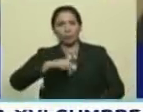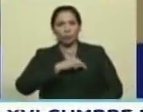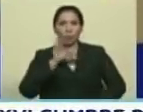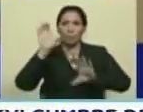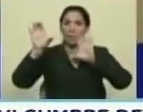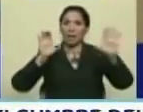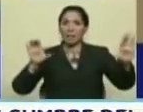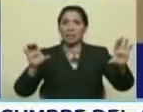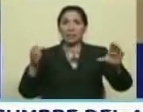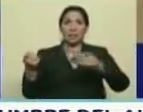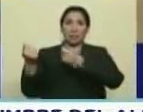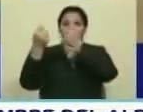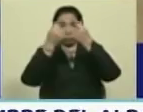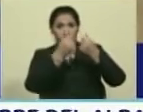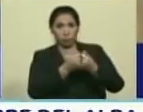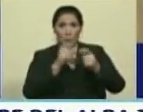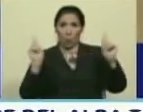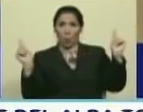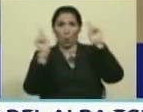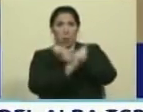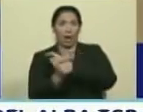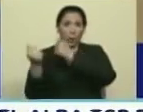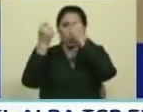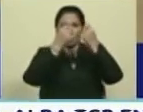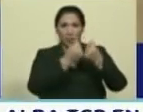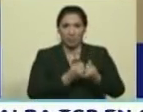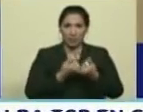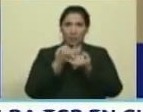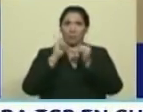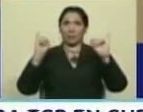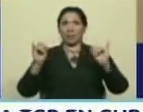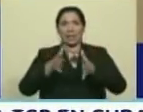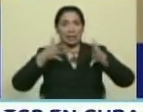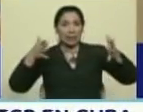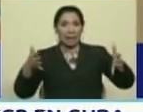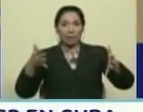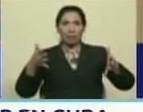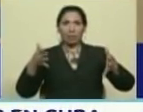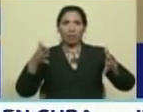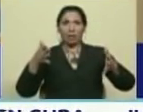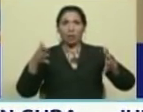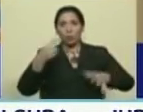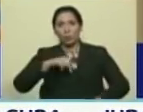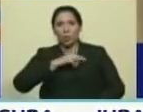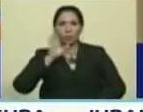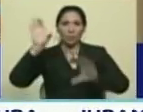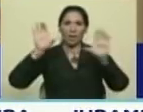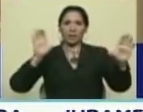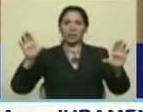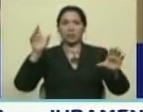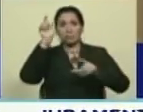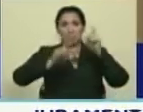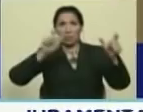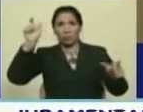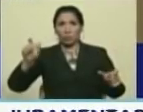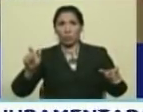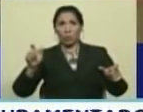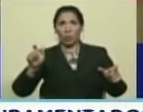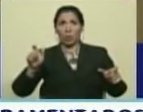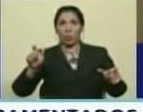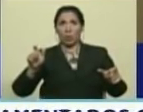económicamente independientes y abordásemos las grandes ocasiones que nuestros países y ciudadanos